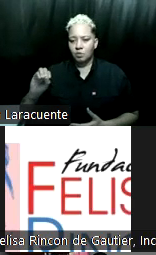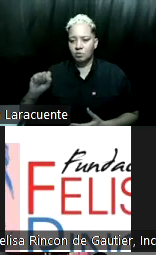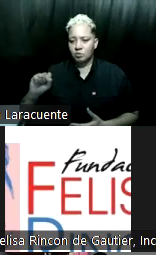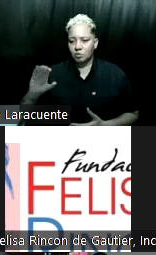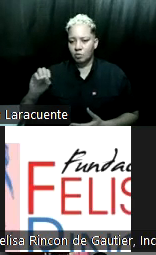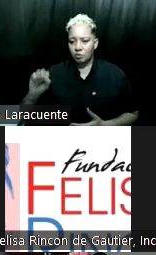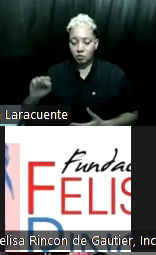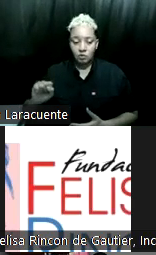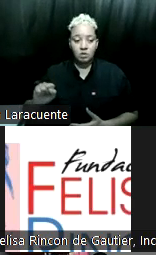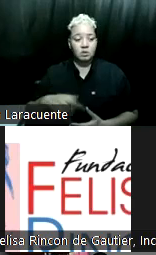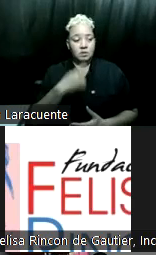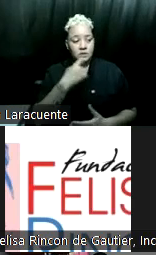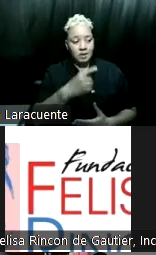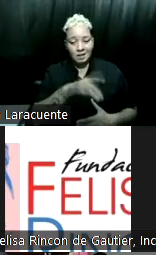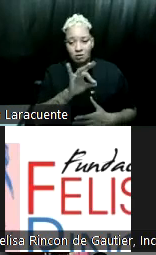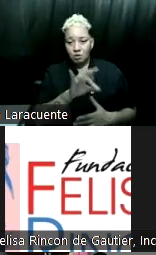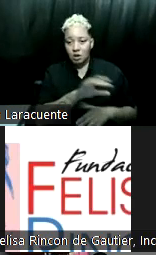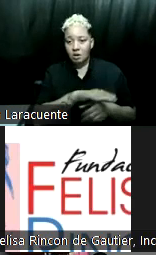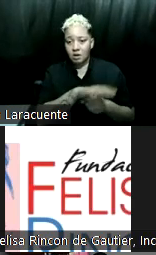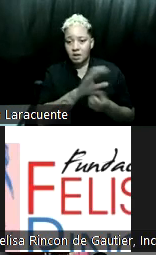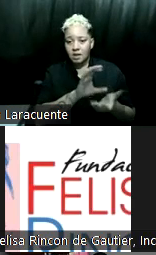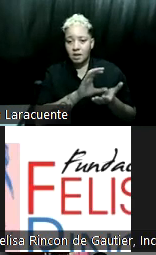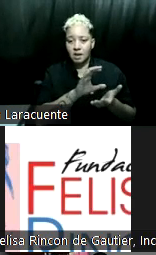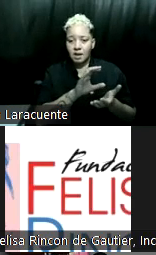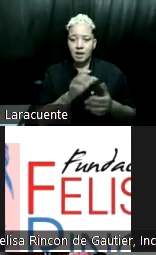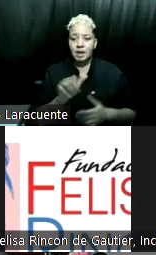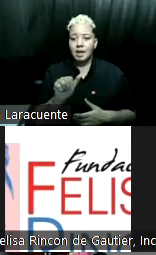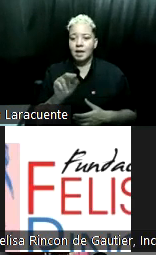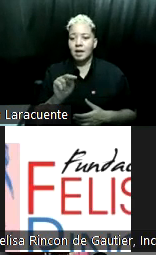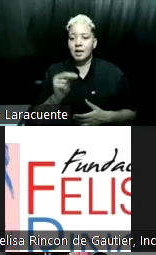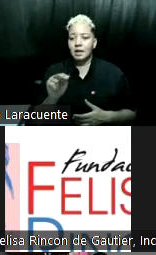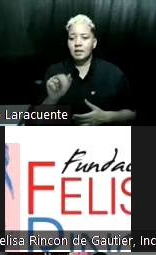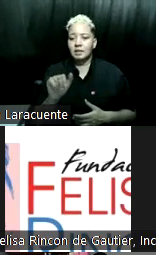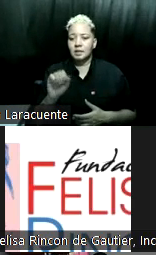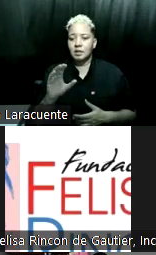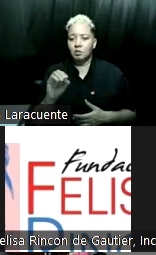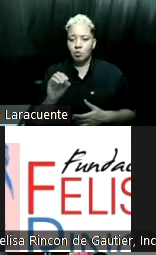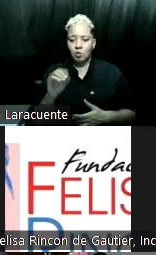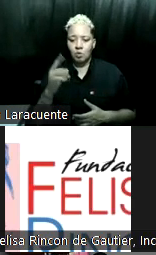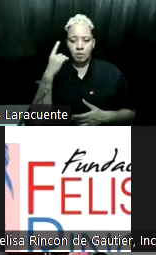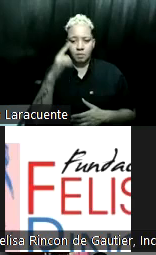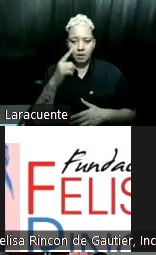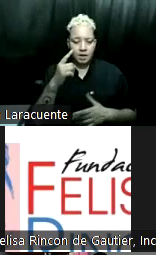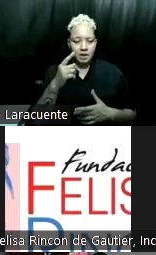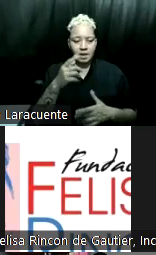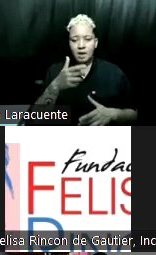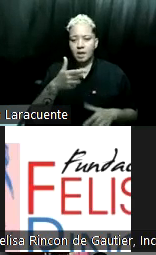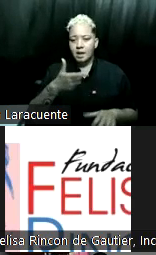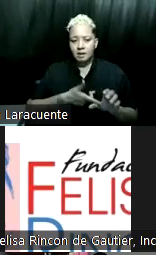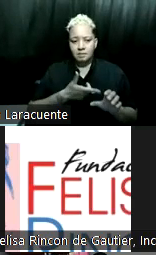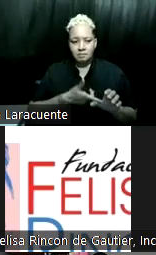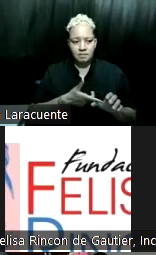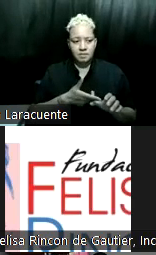la zona de Añasco para la construcción del superpuerto petrolero. La foto de la izquierda